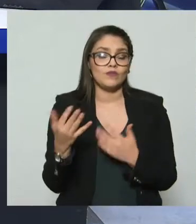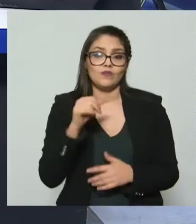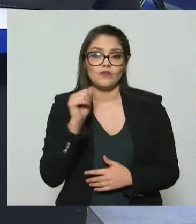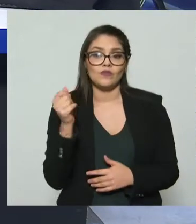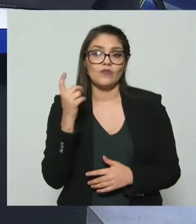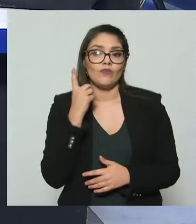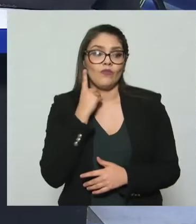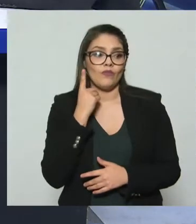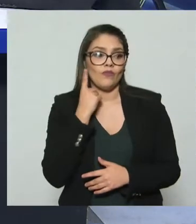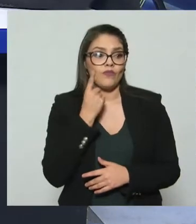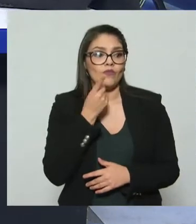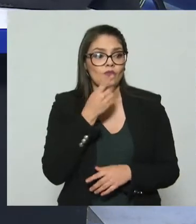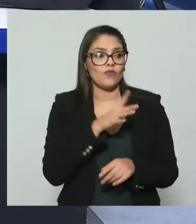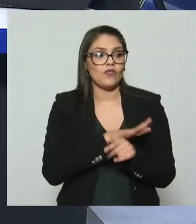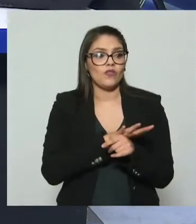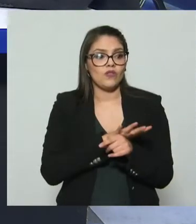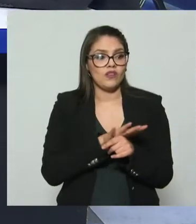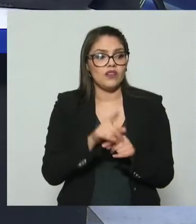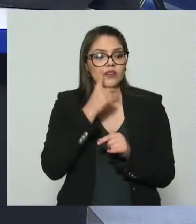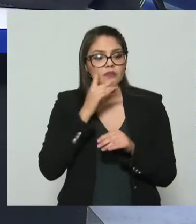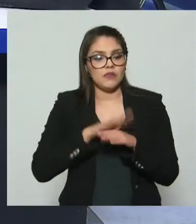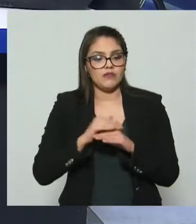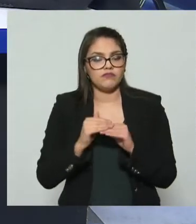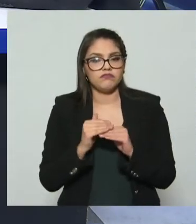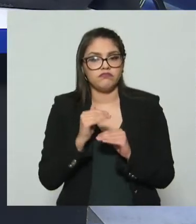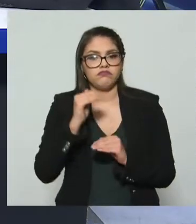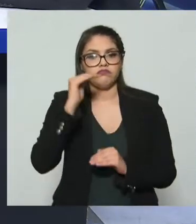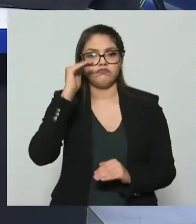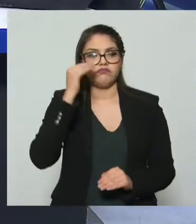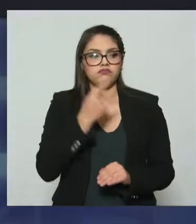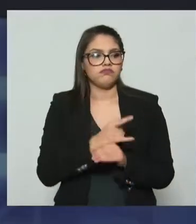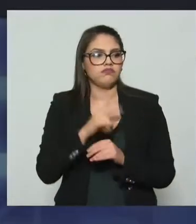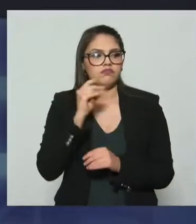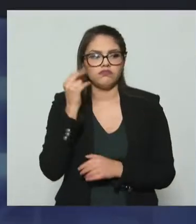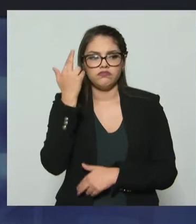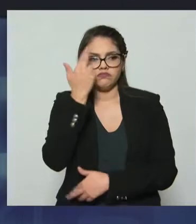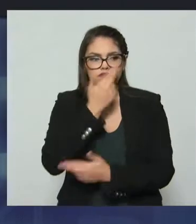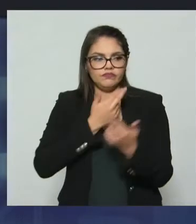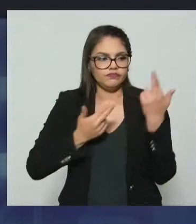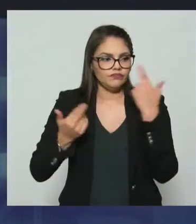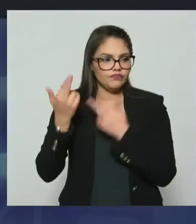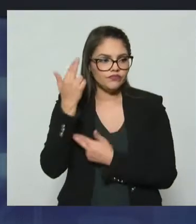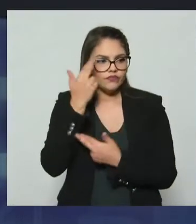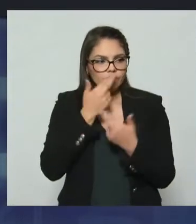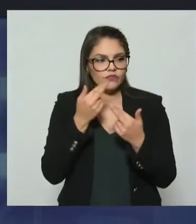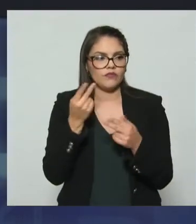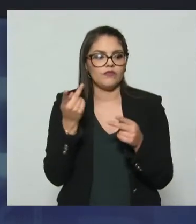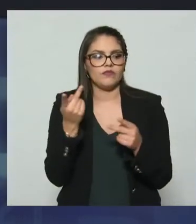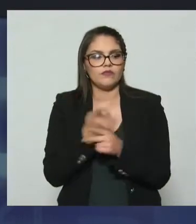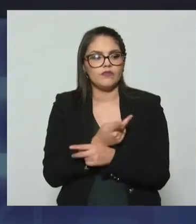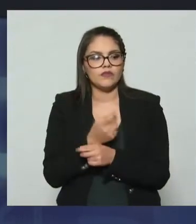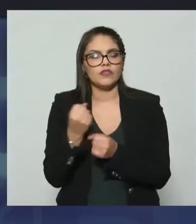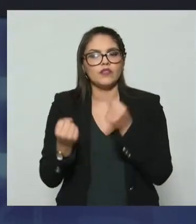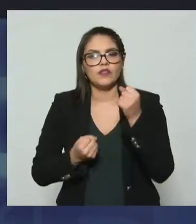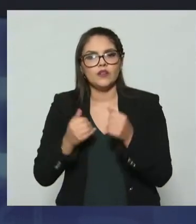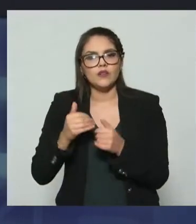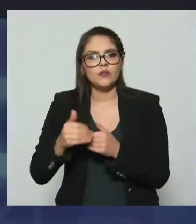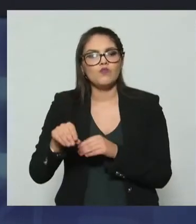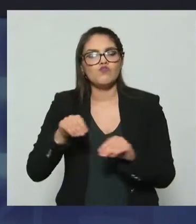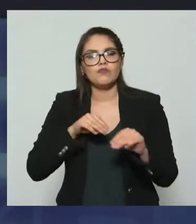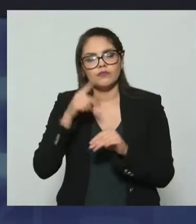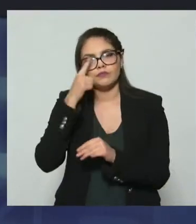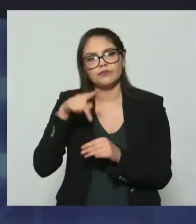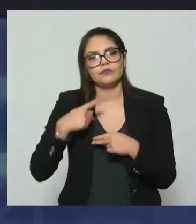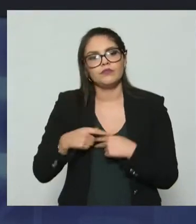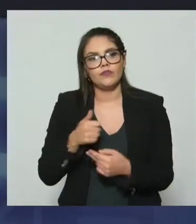grandes consorcios inmobiliarios que hacen un crecimiento desordenado sin revisar condiciones de vialidad, de movilidad para la